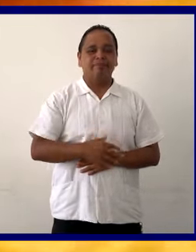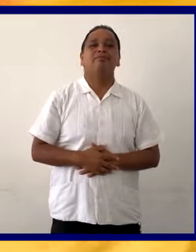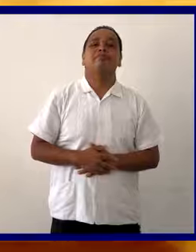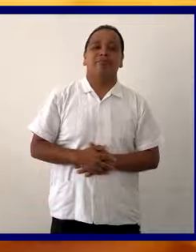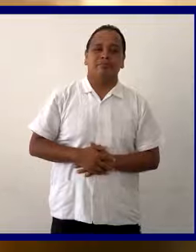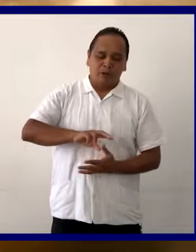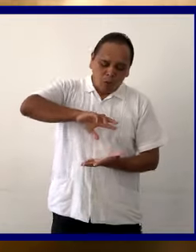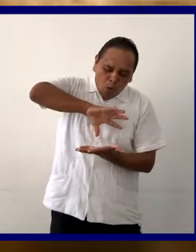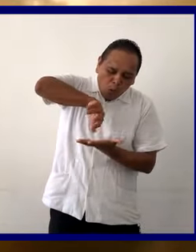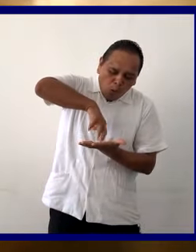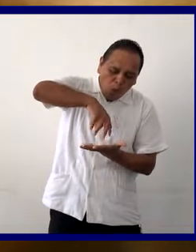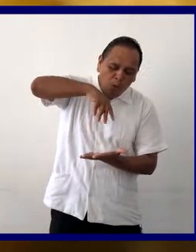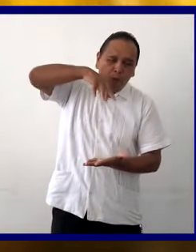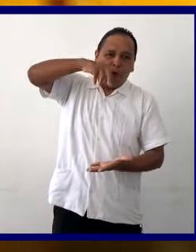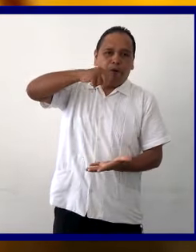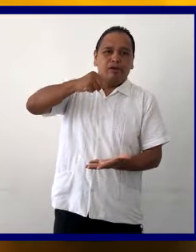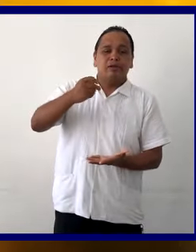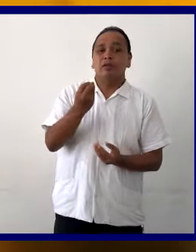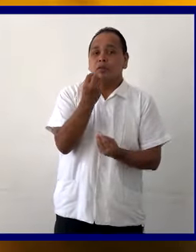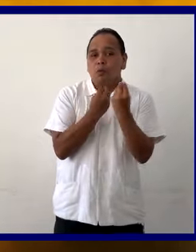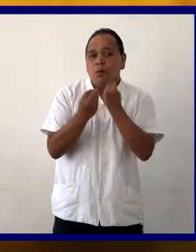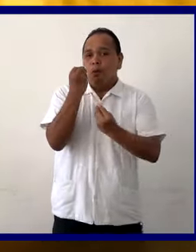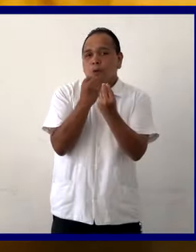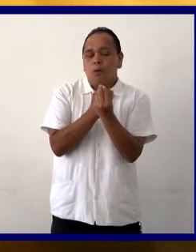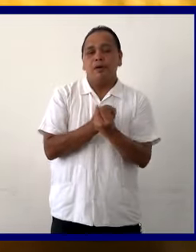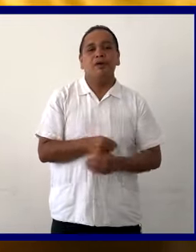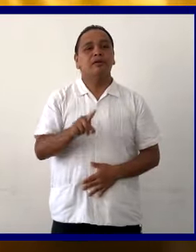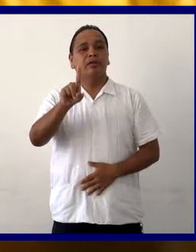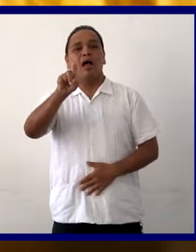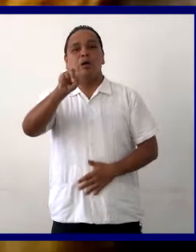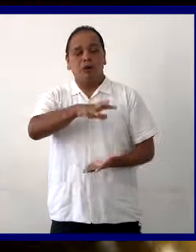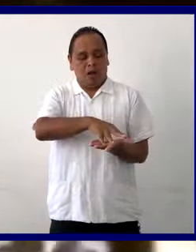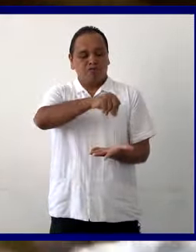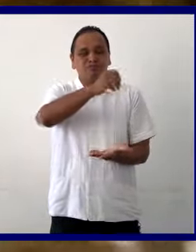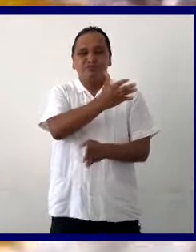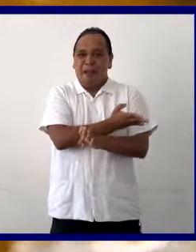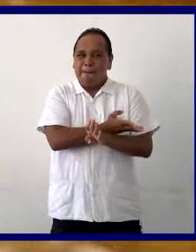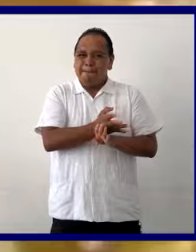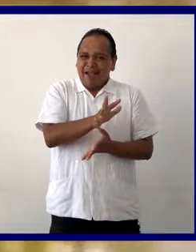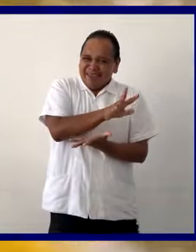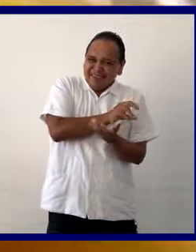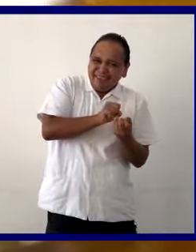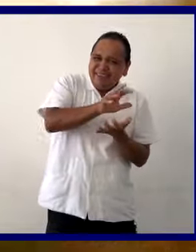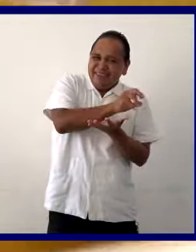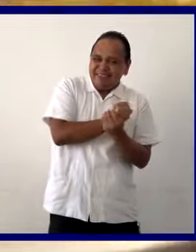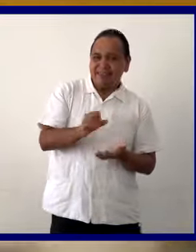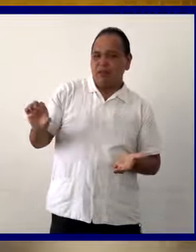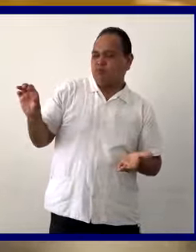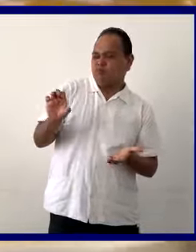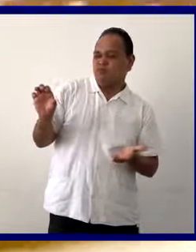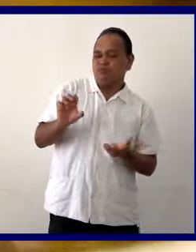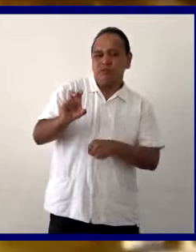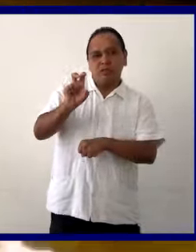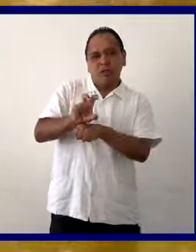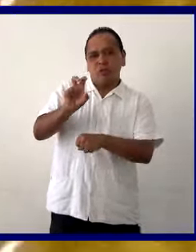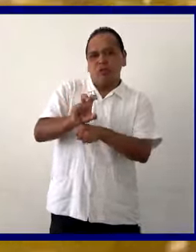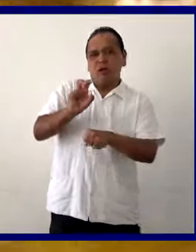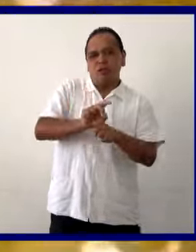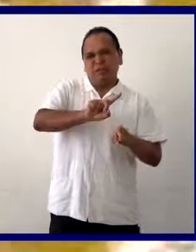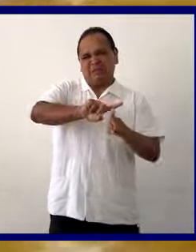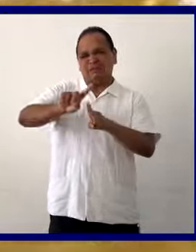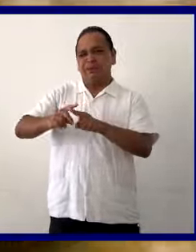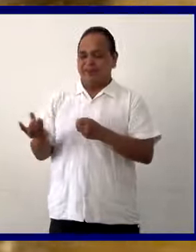alimento preparado con una masa elaborada con harina mezclada con agua y que normalmente es acompañada de sal, huevo u otros